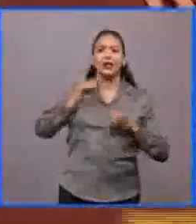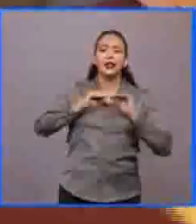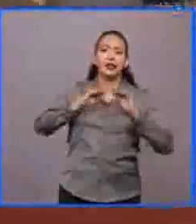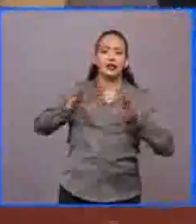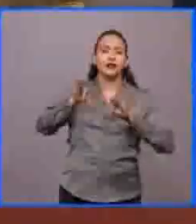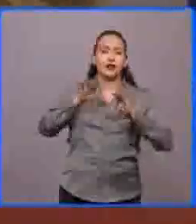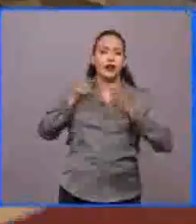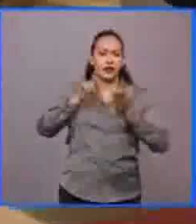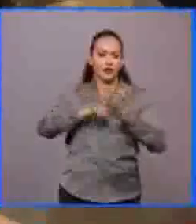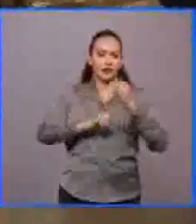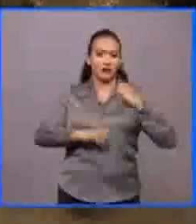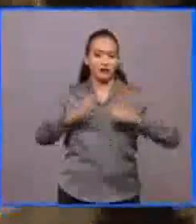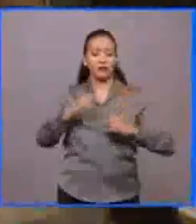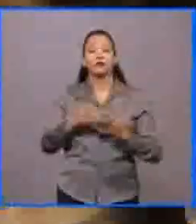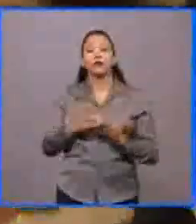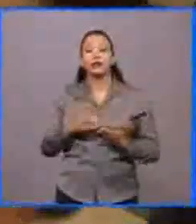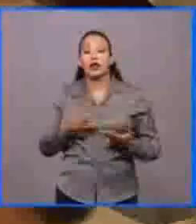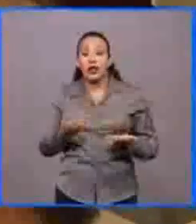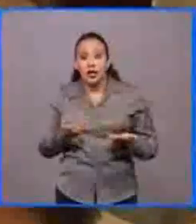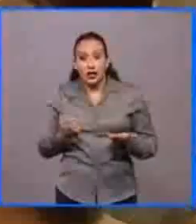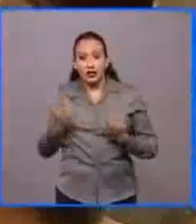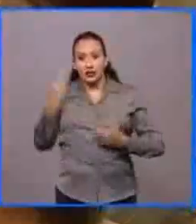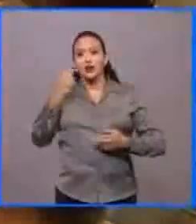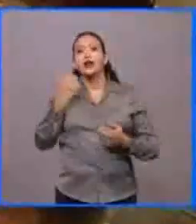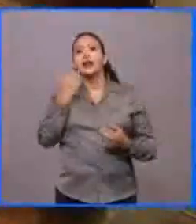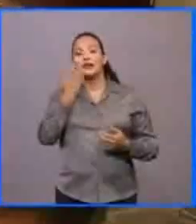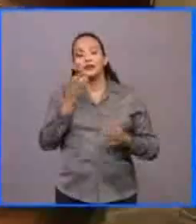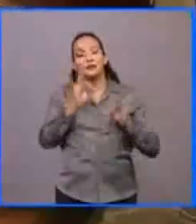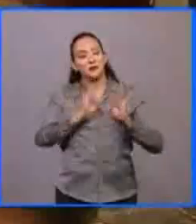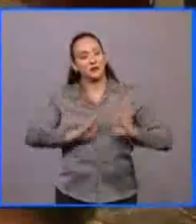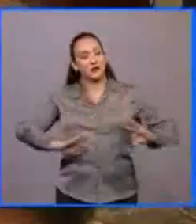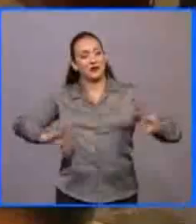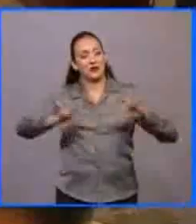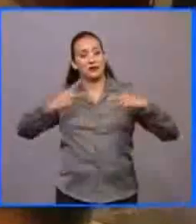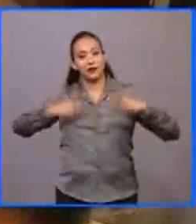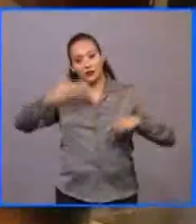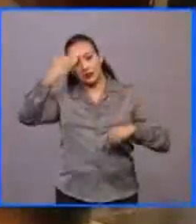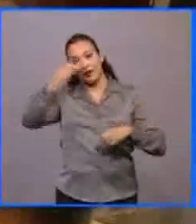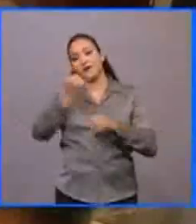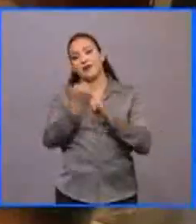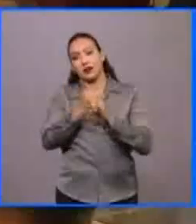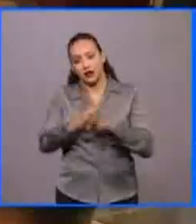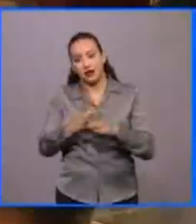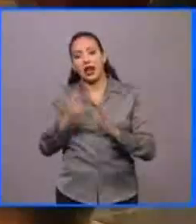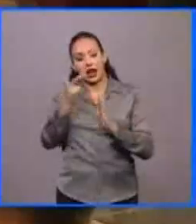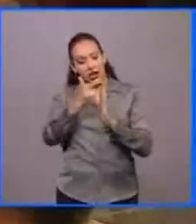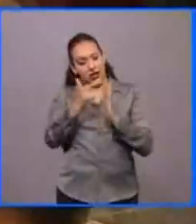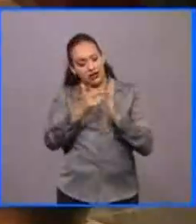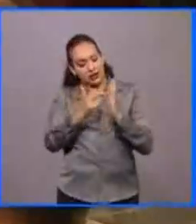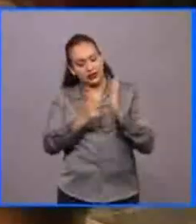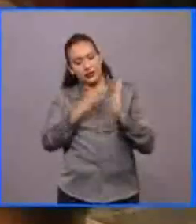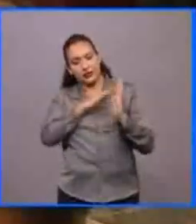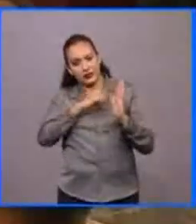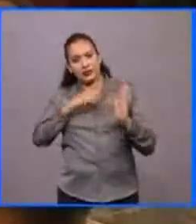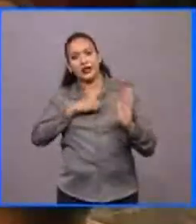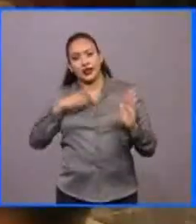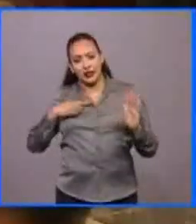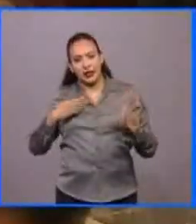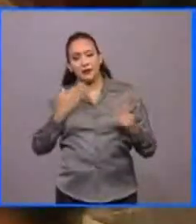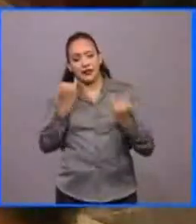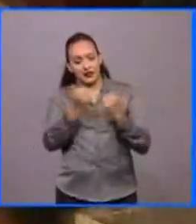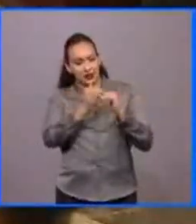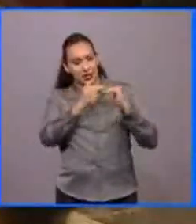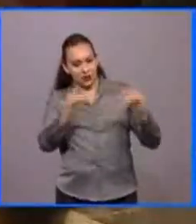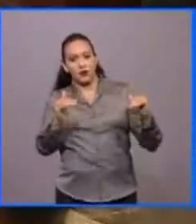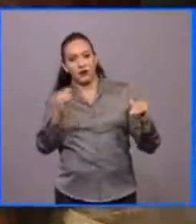Poder Judicial miran esfuerzos del voto informado de la ciudadanía, y si bien la reglamentación debe obedecer al principio de equidad